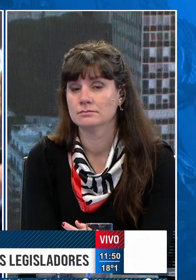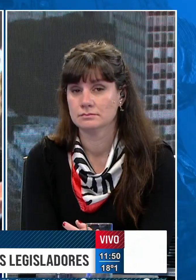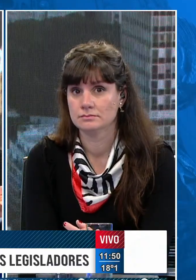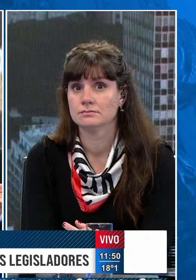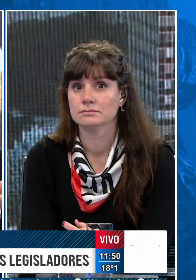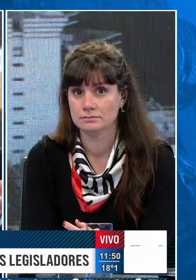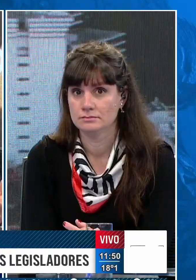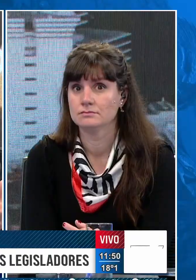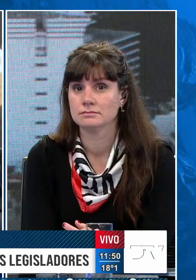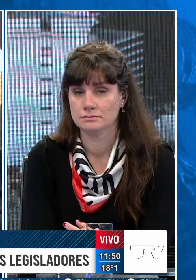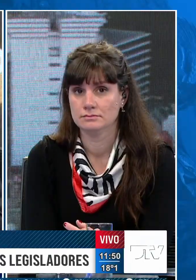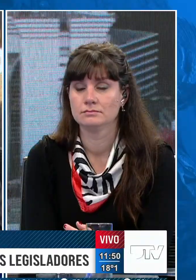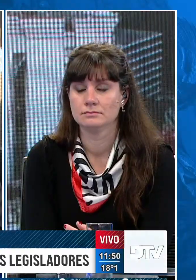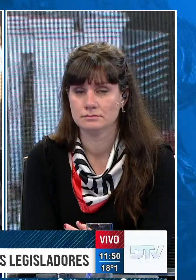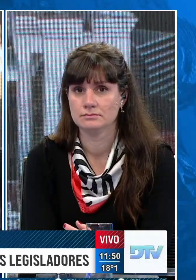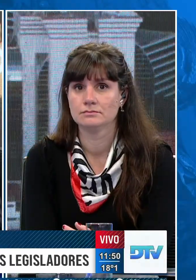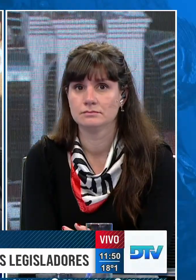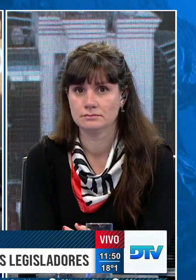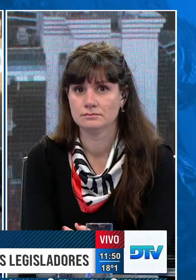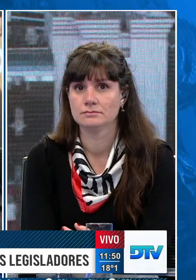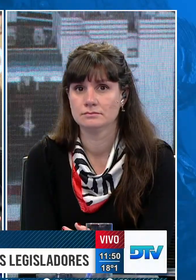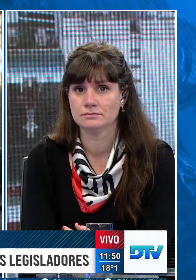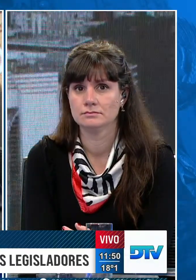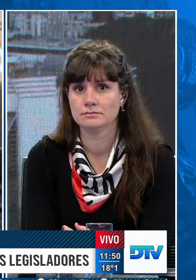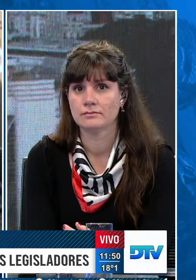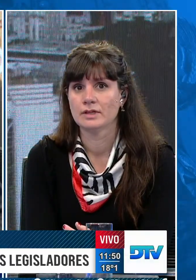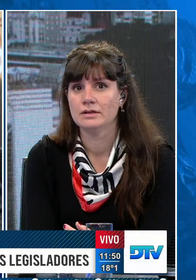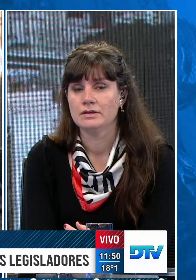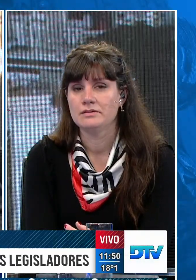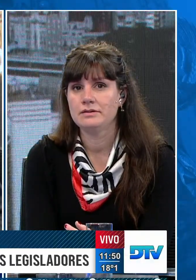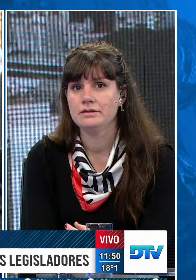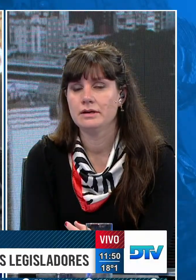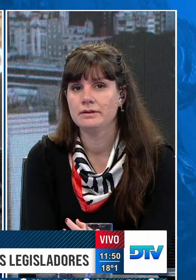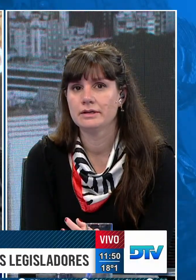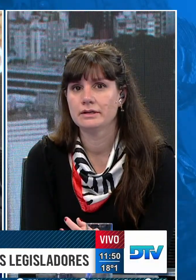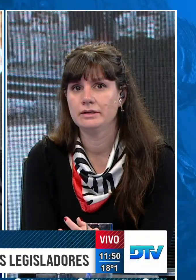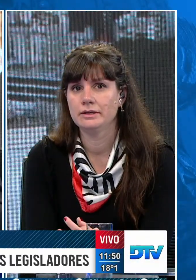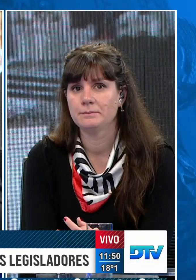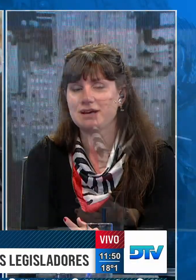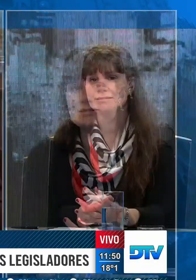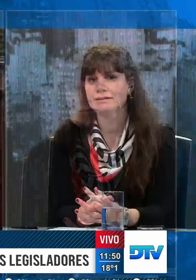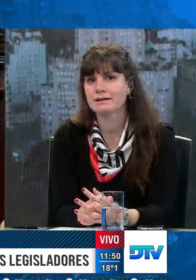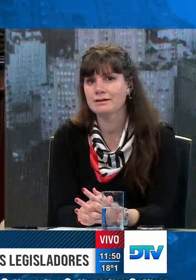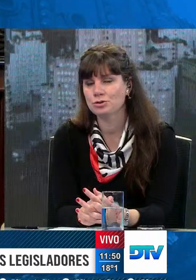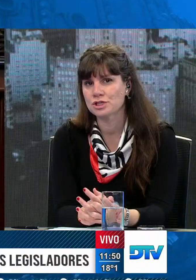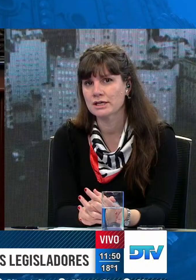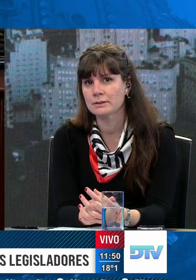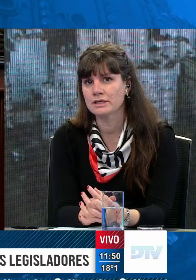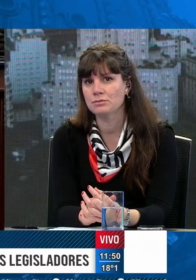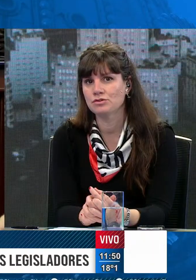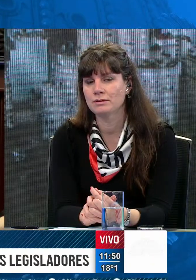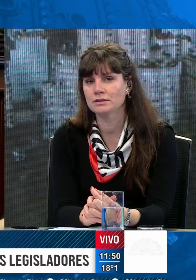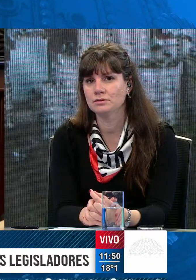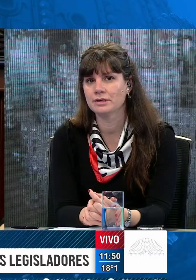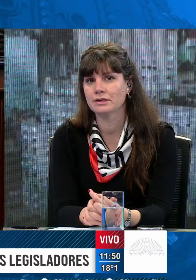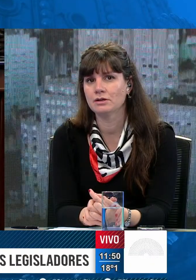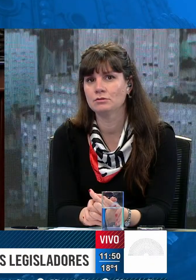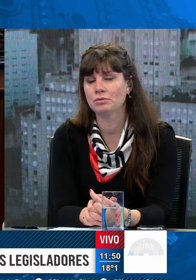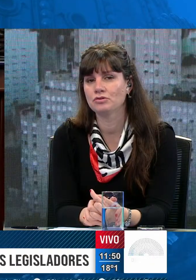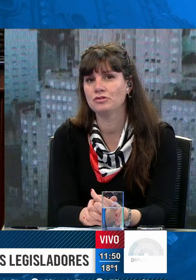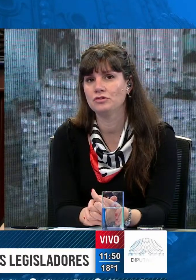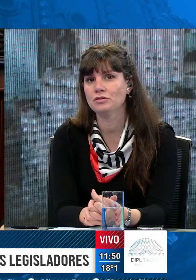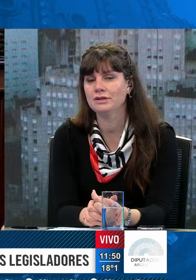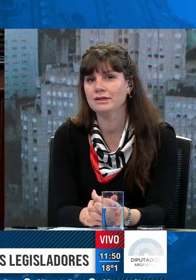y noviembre, y con los propios cascoteados, ¿no? Sí, a ver, hace rato ya que venimos hablando de que